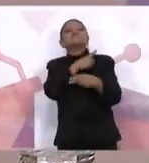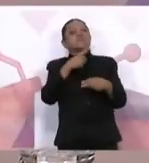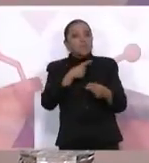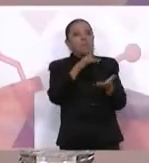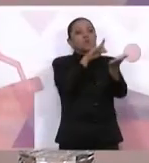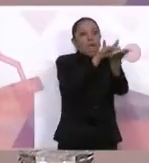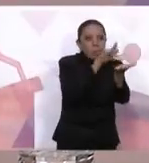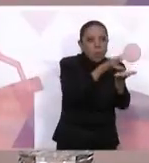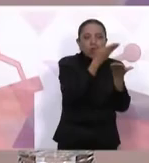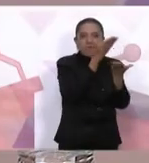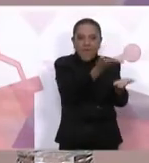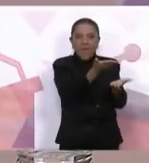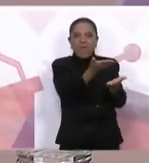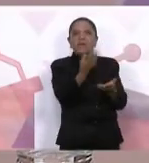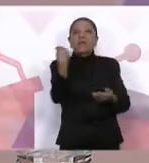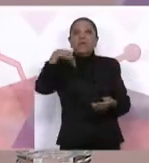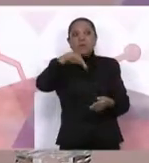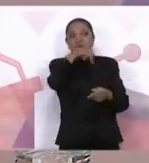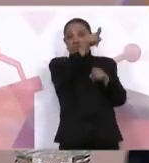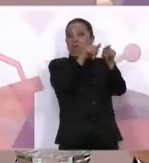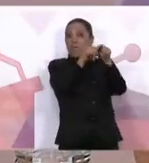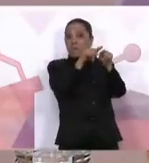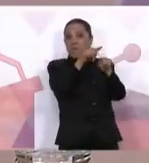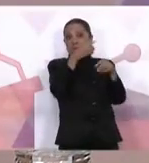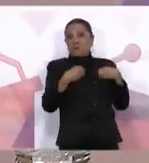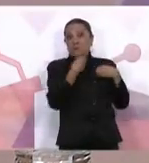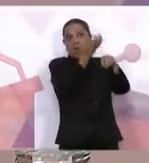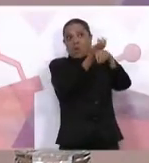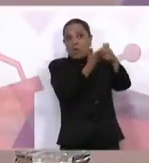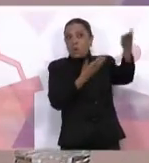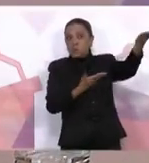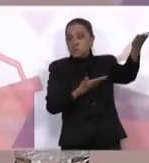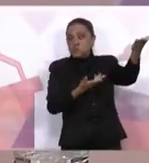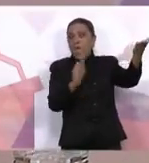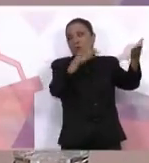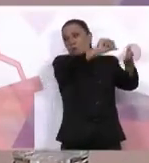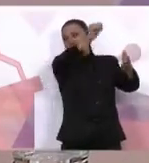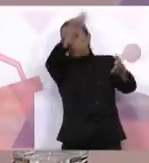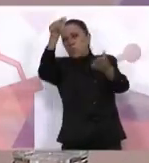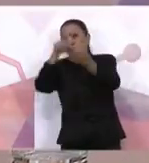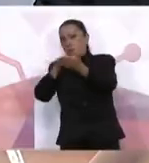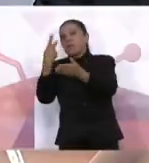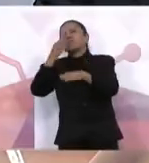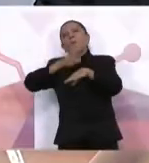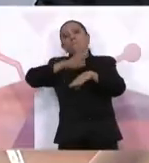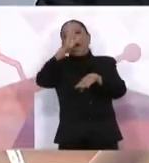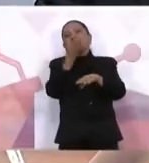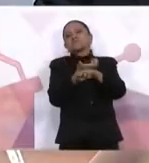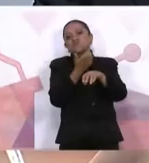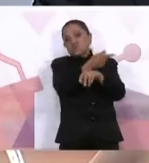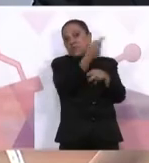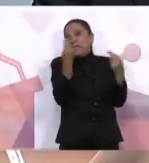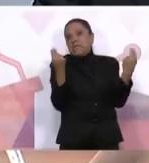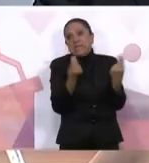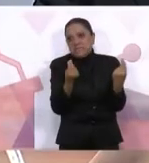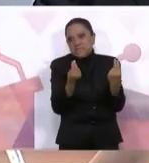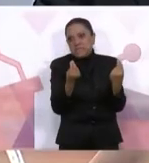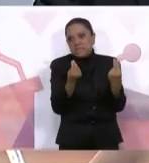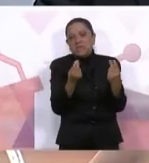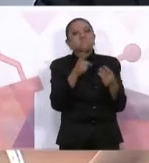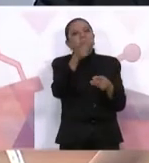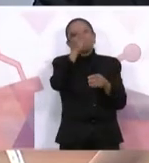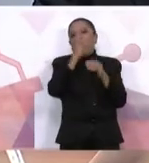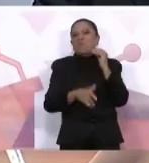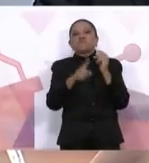son nuestros hermanos en los eeuu y en otras partes del mundo pero estados unidos no necesita agoto su minuto completamente no puede participar